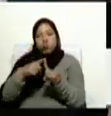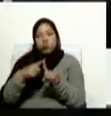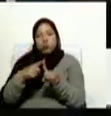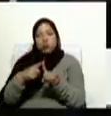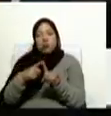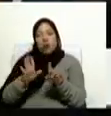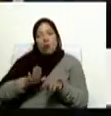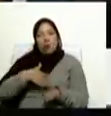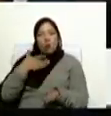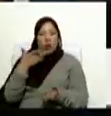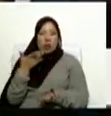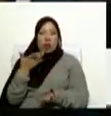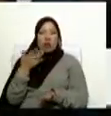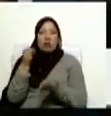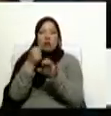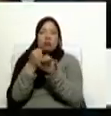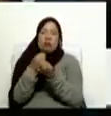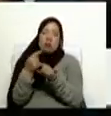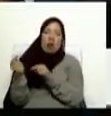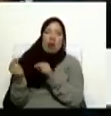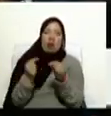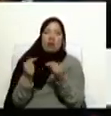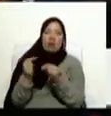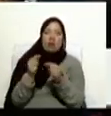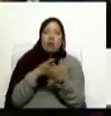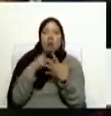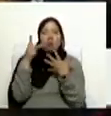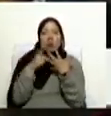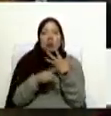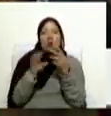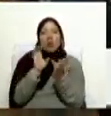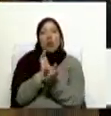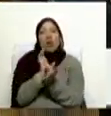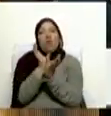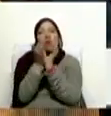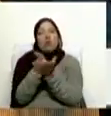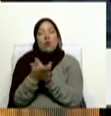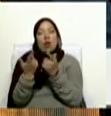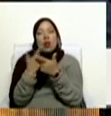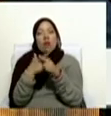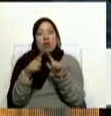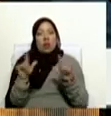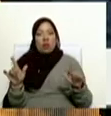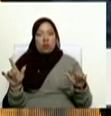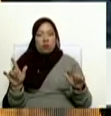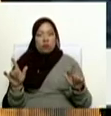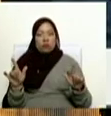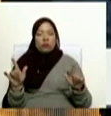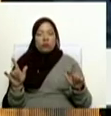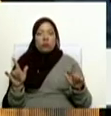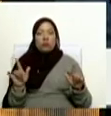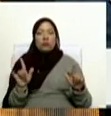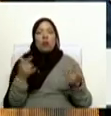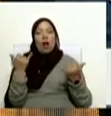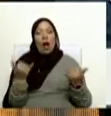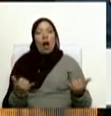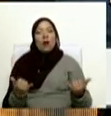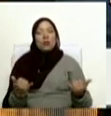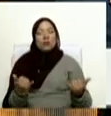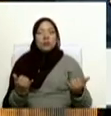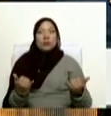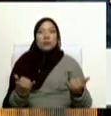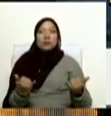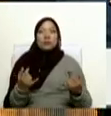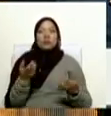hizo posible el proyecto geopolítico de libertador en ese momento